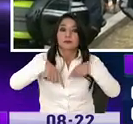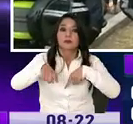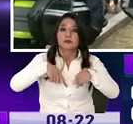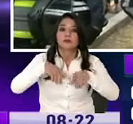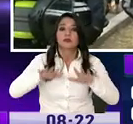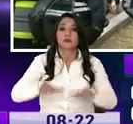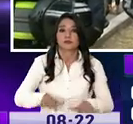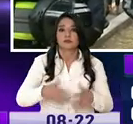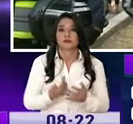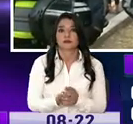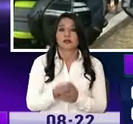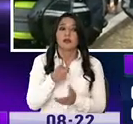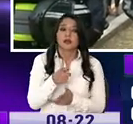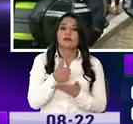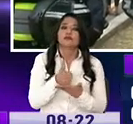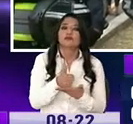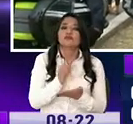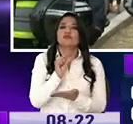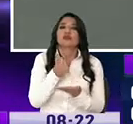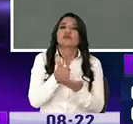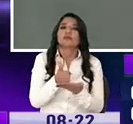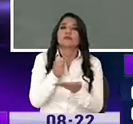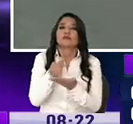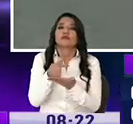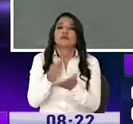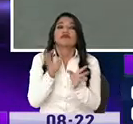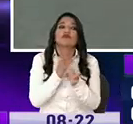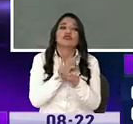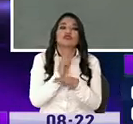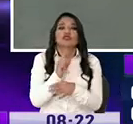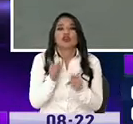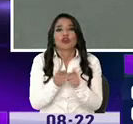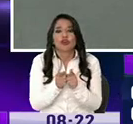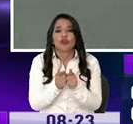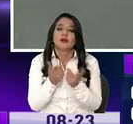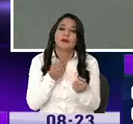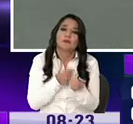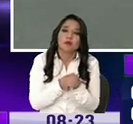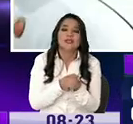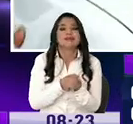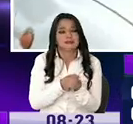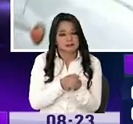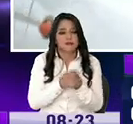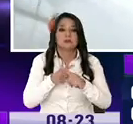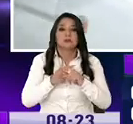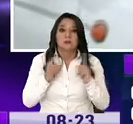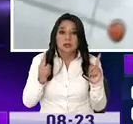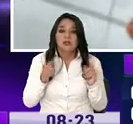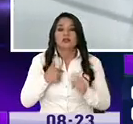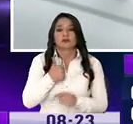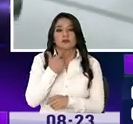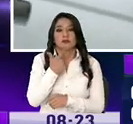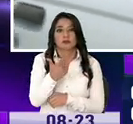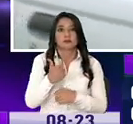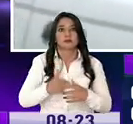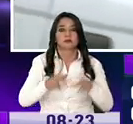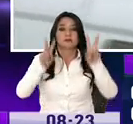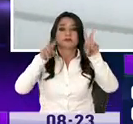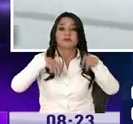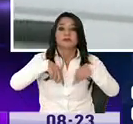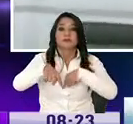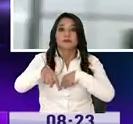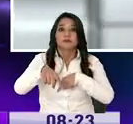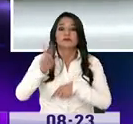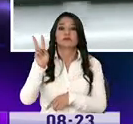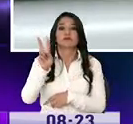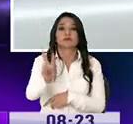movilidad, porque todo esto que estamos haciendo es, ojalá funcione, es que la medida es colaboración, y claro, lo que sí voy a repetir es que el tema del transporte hacia